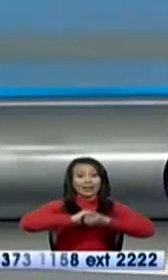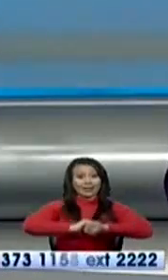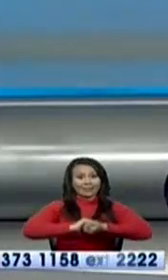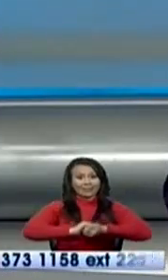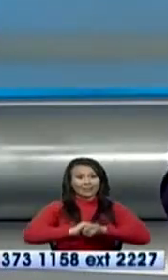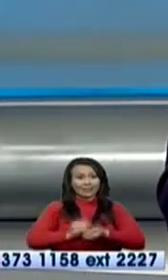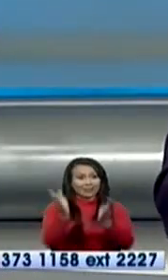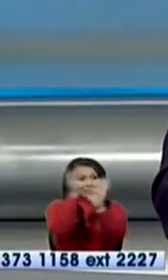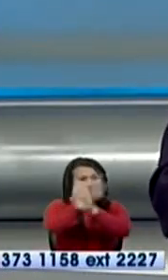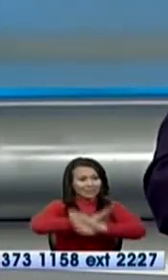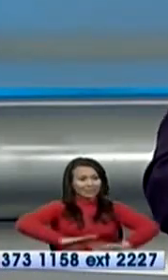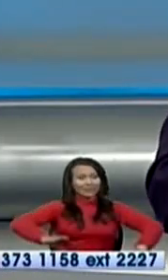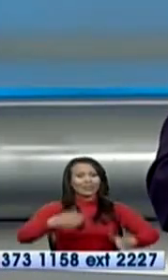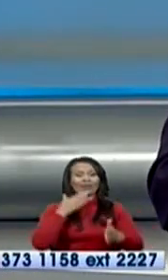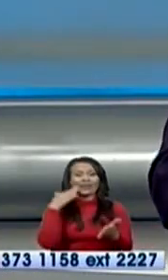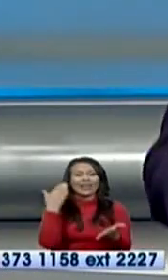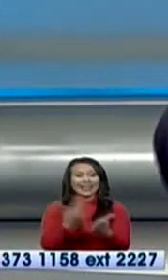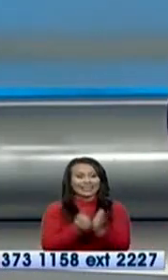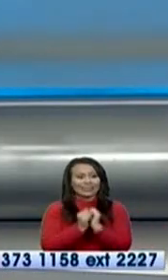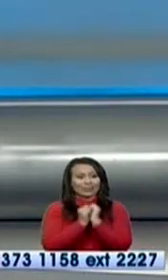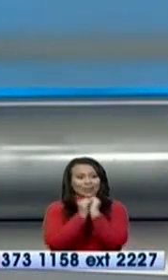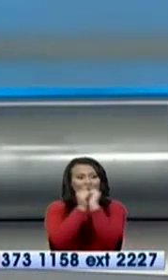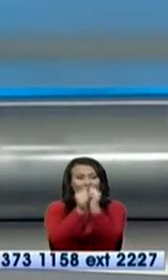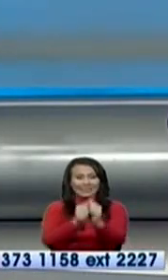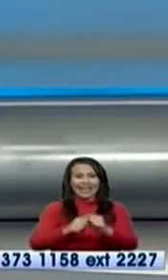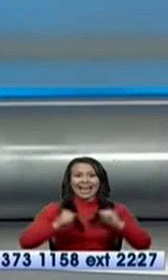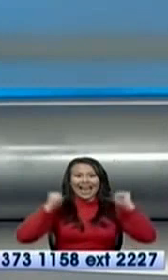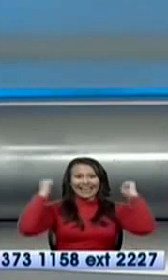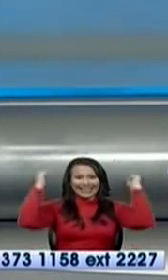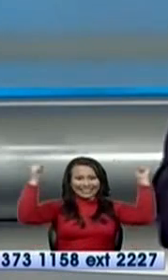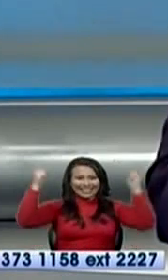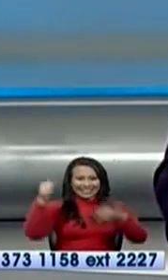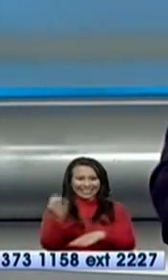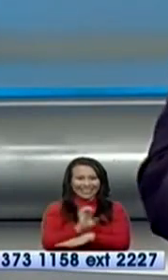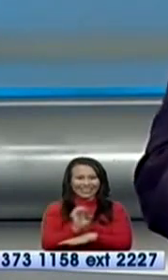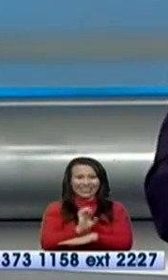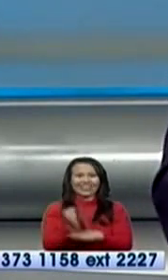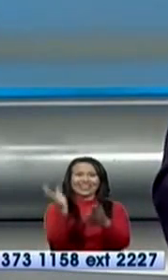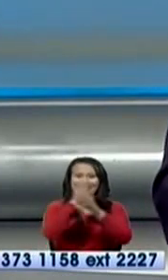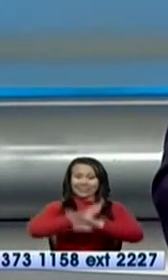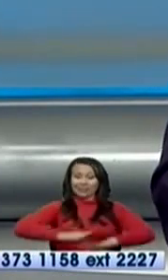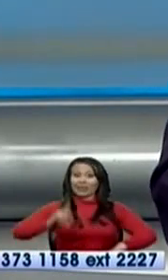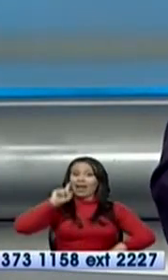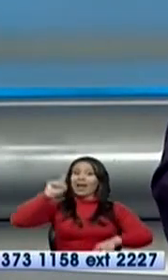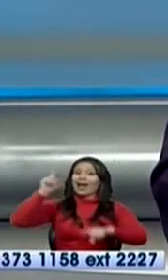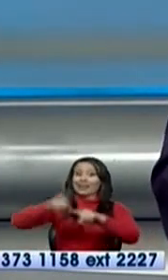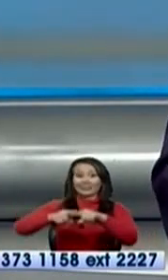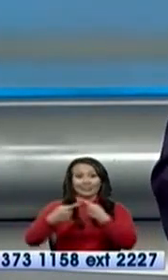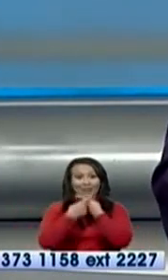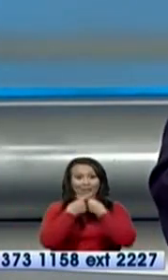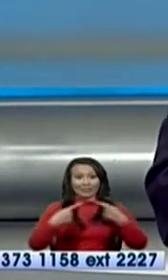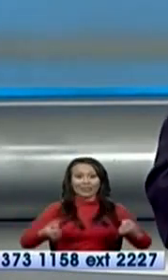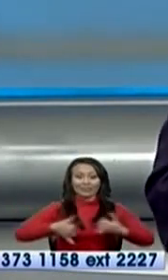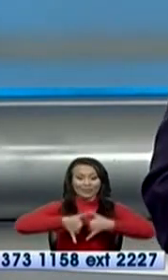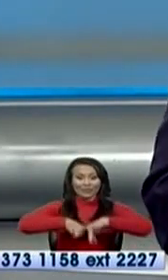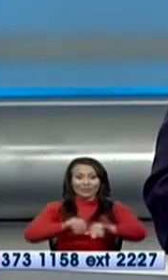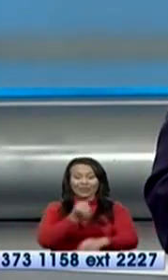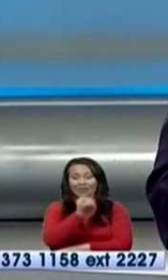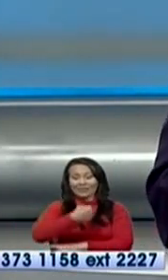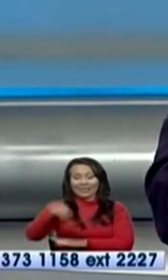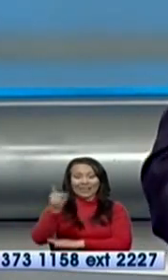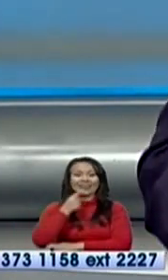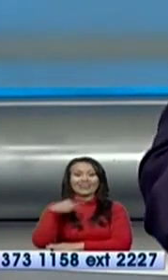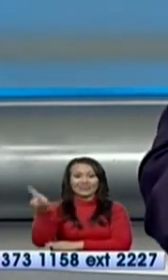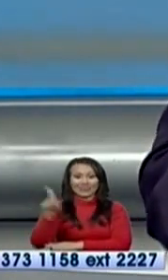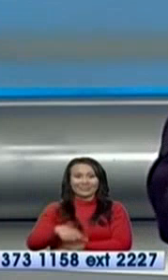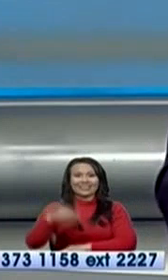hemos concluido. Gracias por habernos acompañado. Y arriba la selección, ya saben, de aquí a marzo a continuar el camino hacia Rusia. Seguro